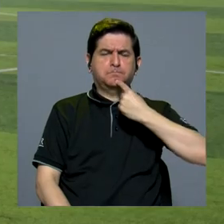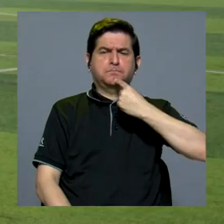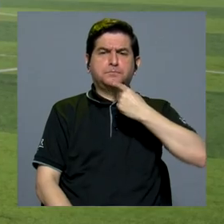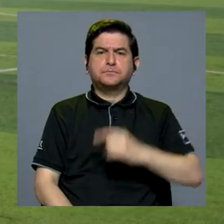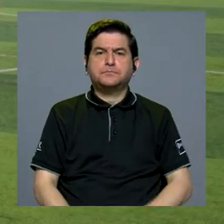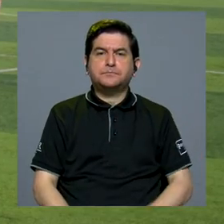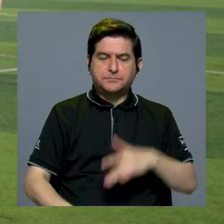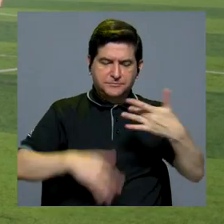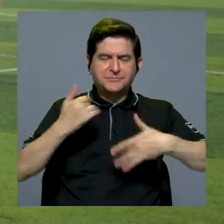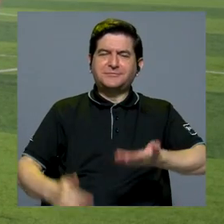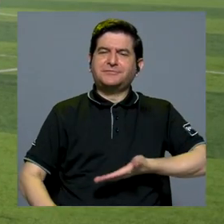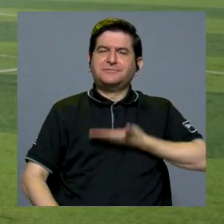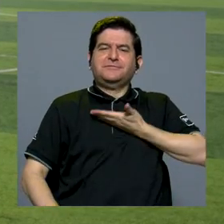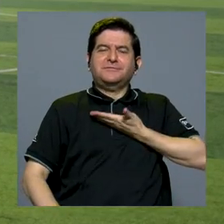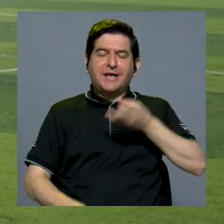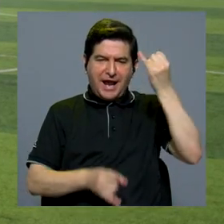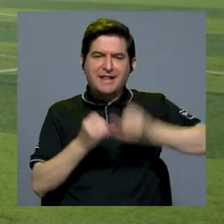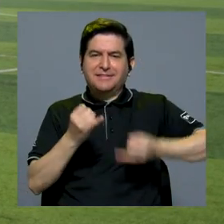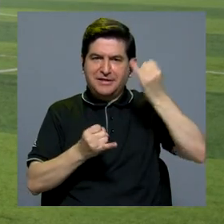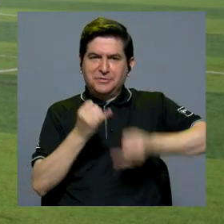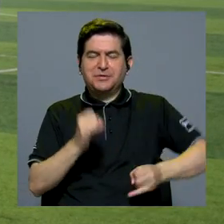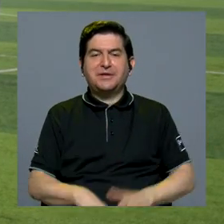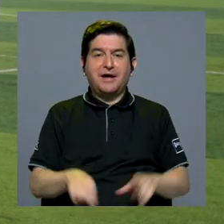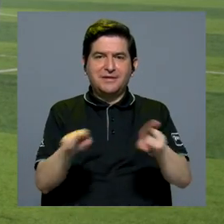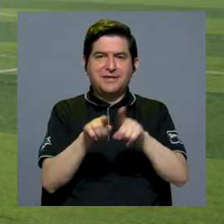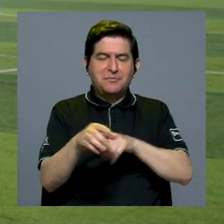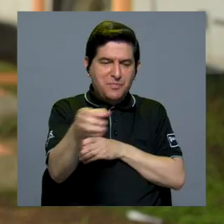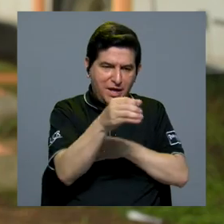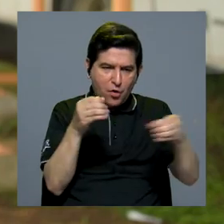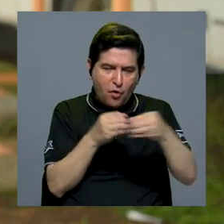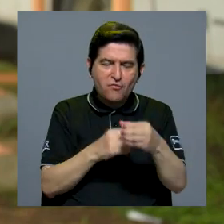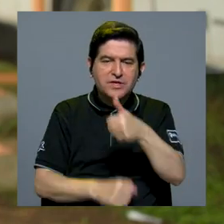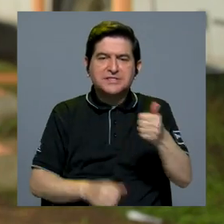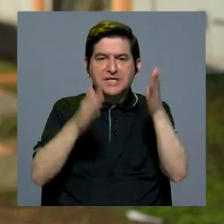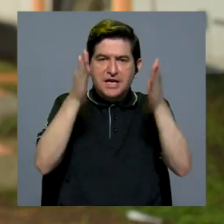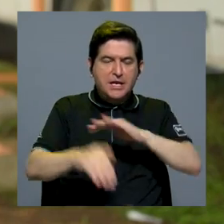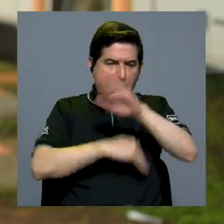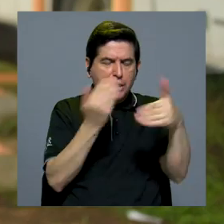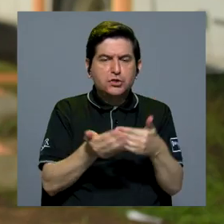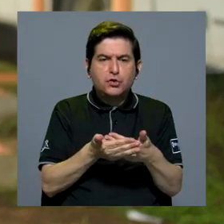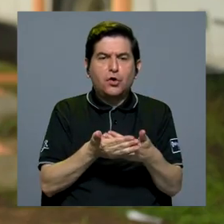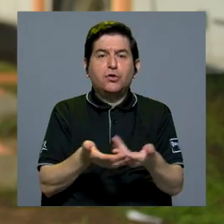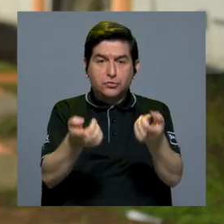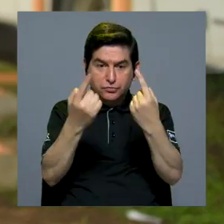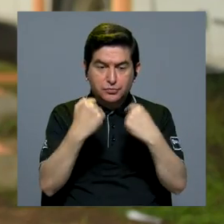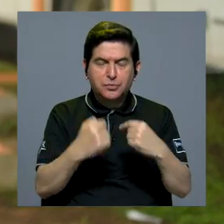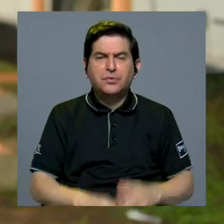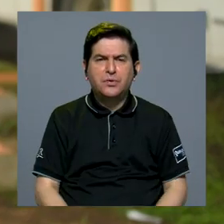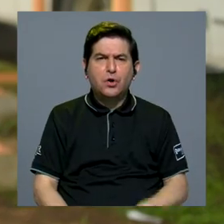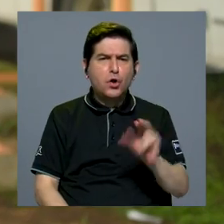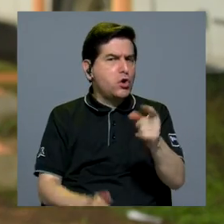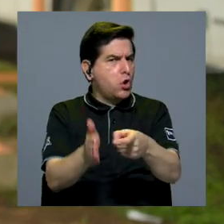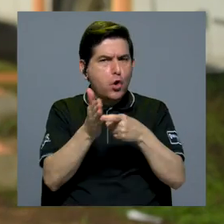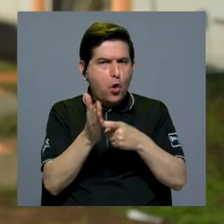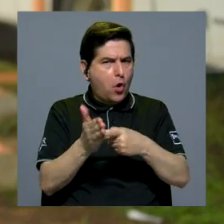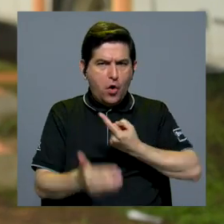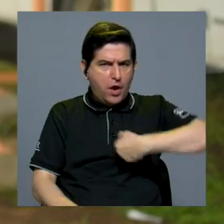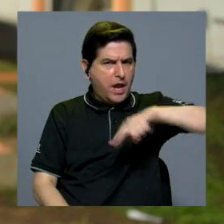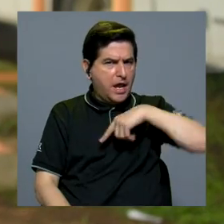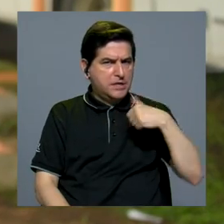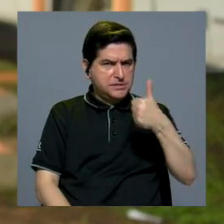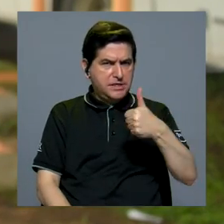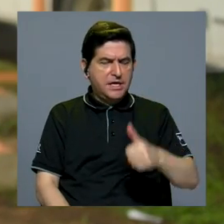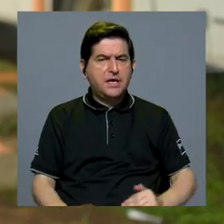y como que más o menos no exigieron que ganáramos, subiéramos a segunda, pero sí el apoyo se hizo sentir bastante y fue como tal